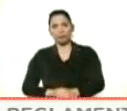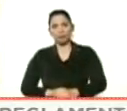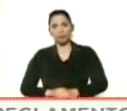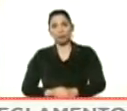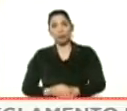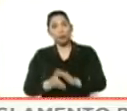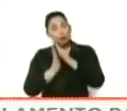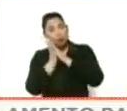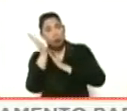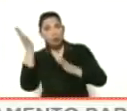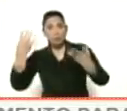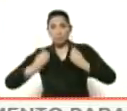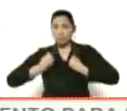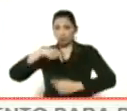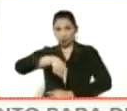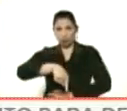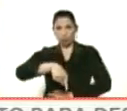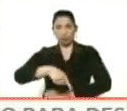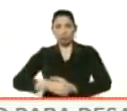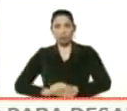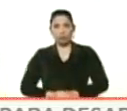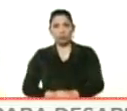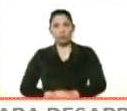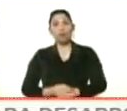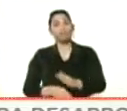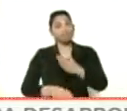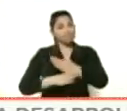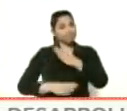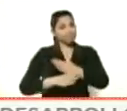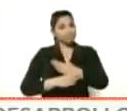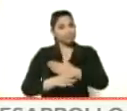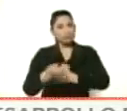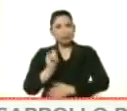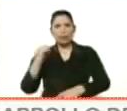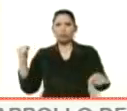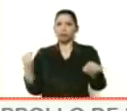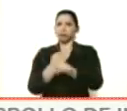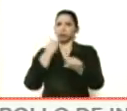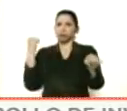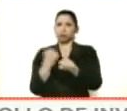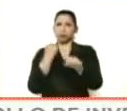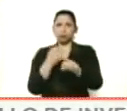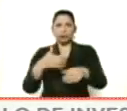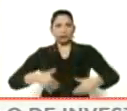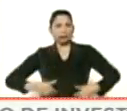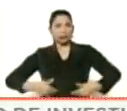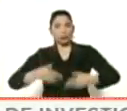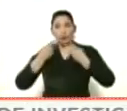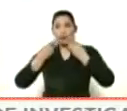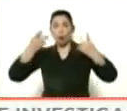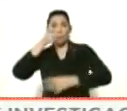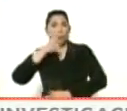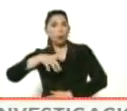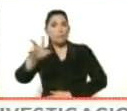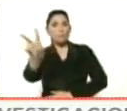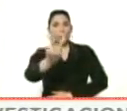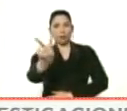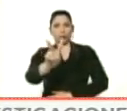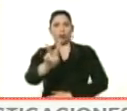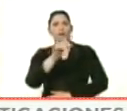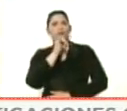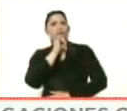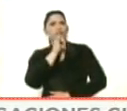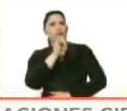pernoctan aquí, viven aquí y permanentemente están trabajando para llevarle al pueblo de Venezuela tanta